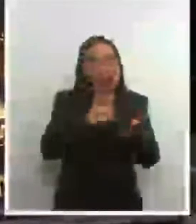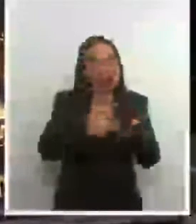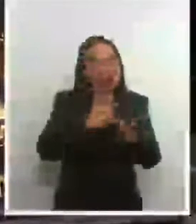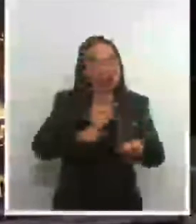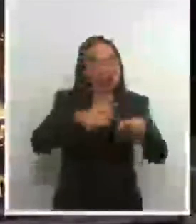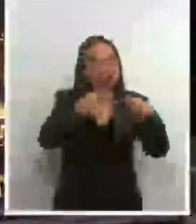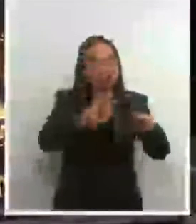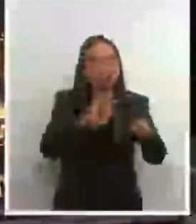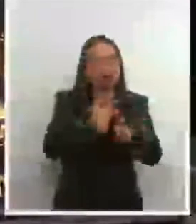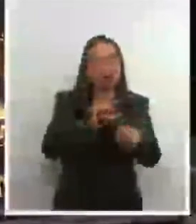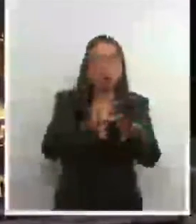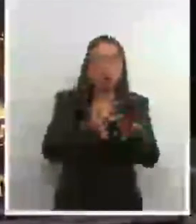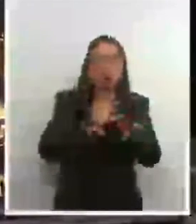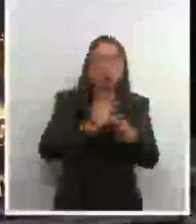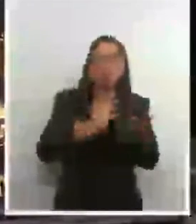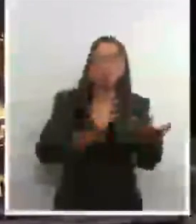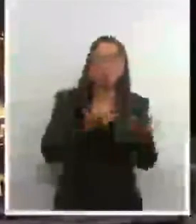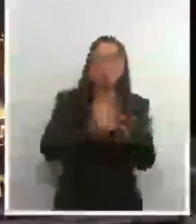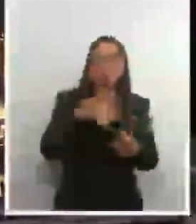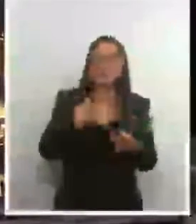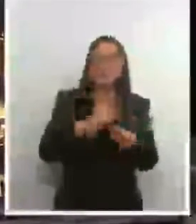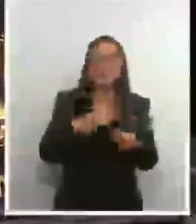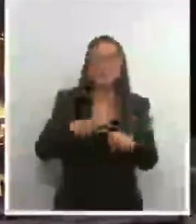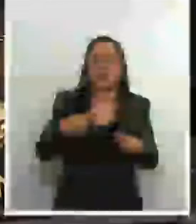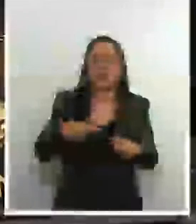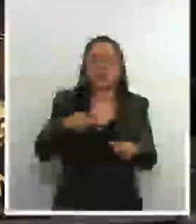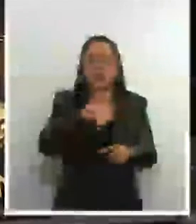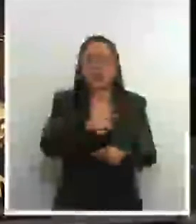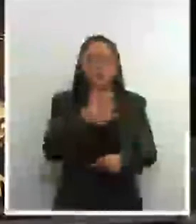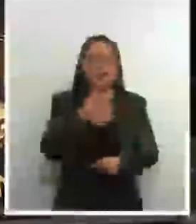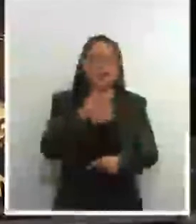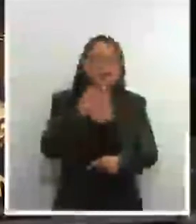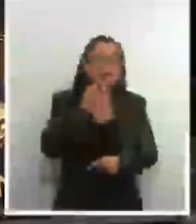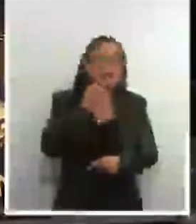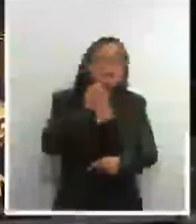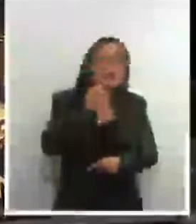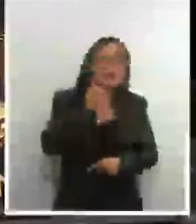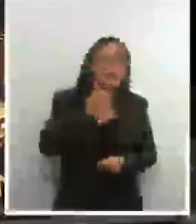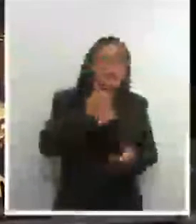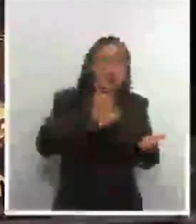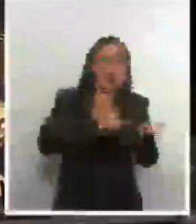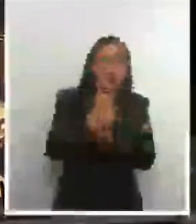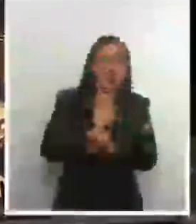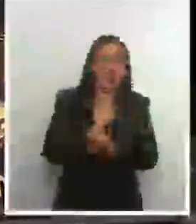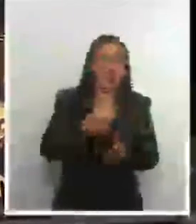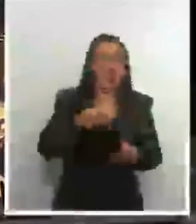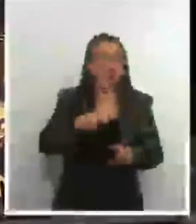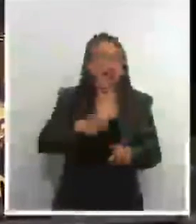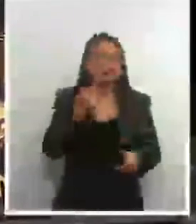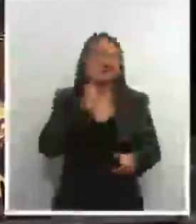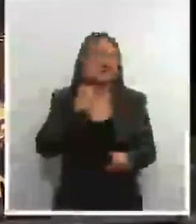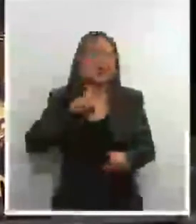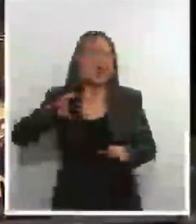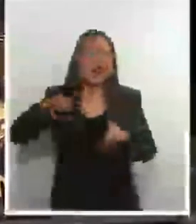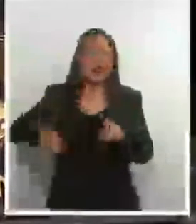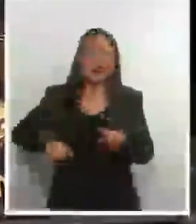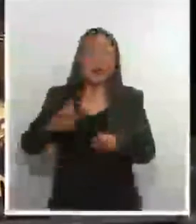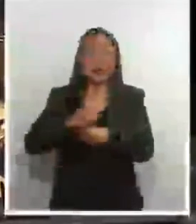queda a propuesta del legislativo, ya no propone el Ejecutivo si quiere ratificarlo, ya